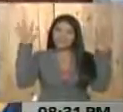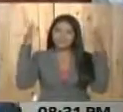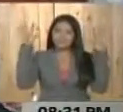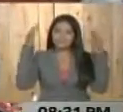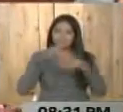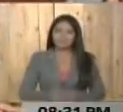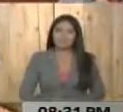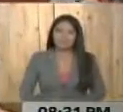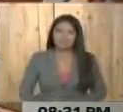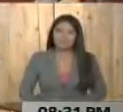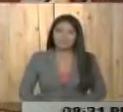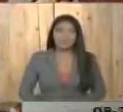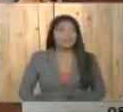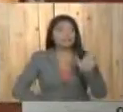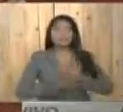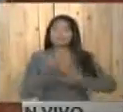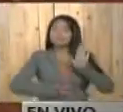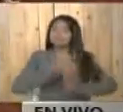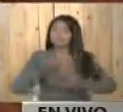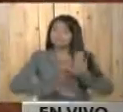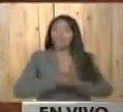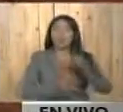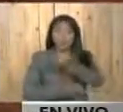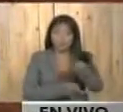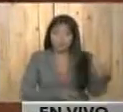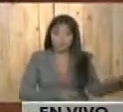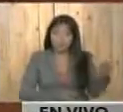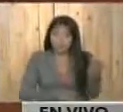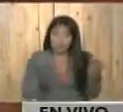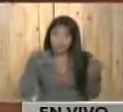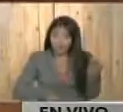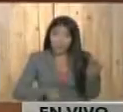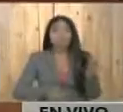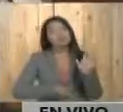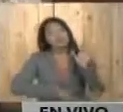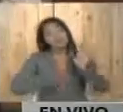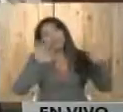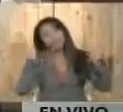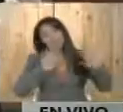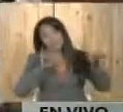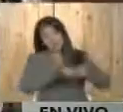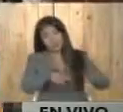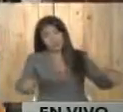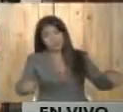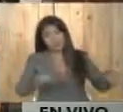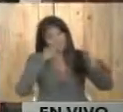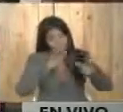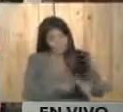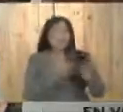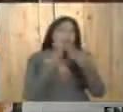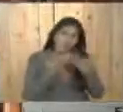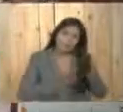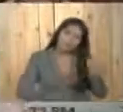Bueno, yo los voy a despedir, porque si vinieron al palacio tengo que despedirlo con honores, ¿verdad? Bueno, adelante, muchas